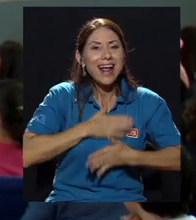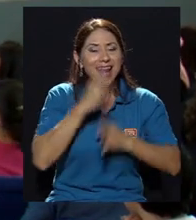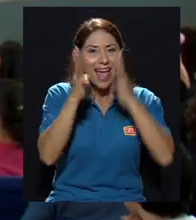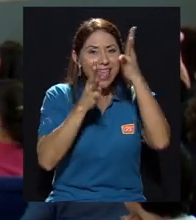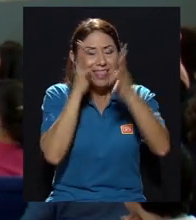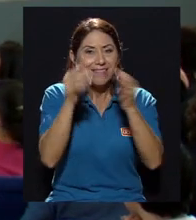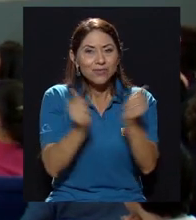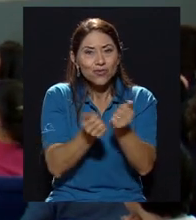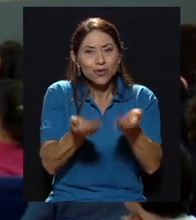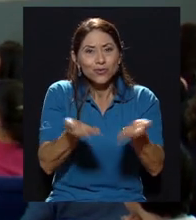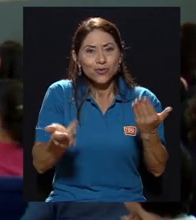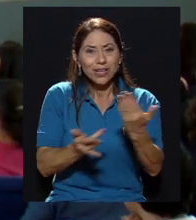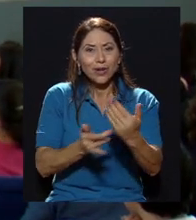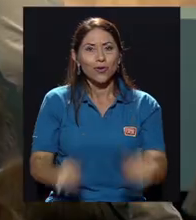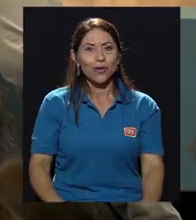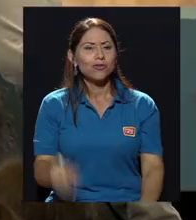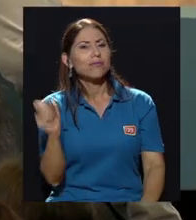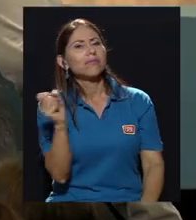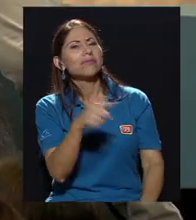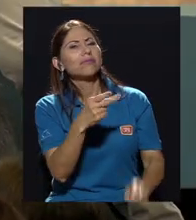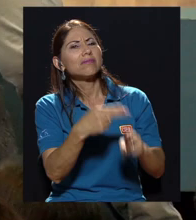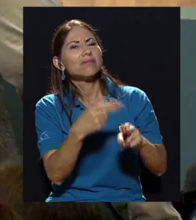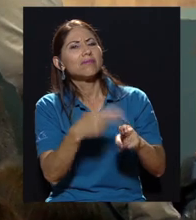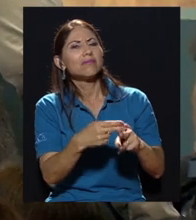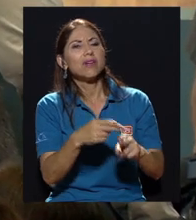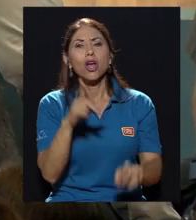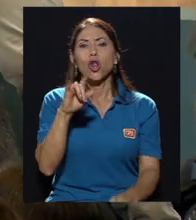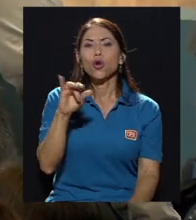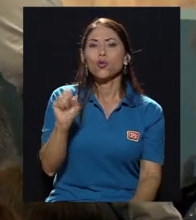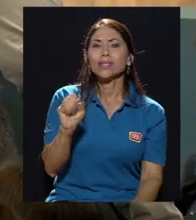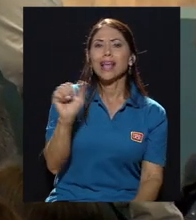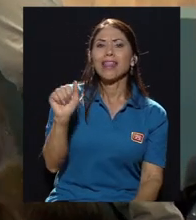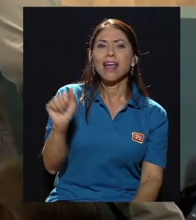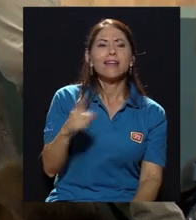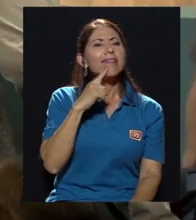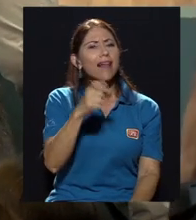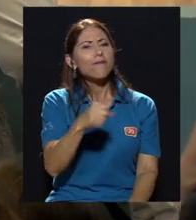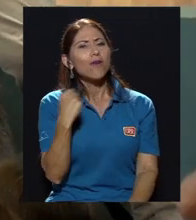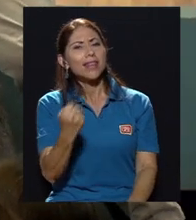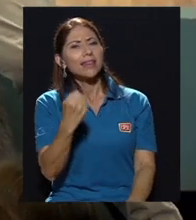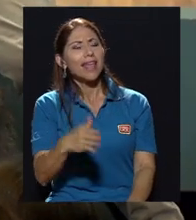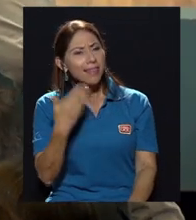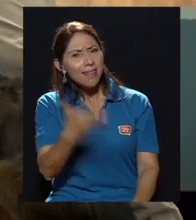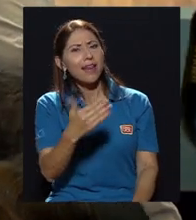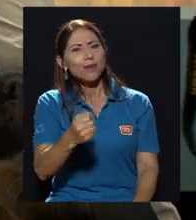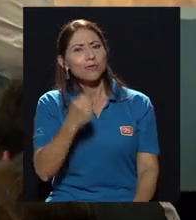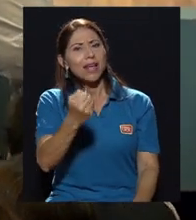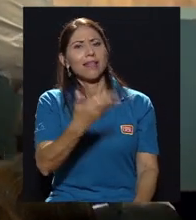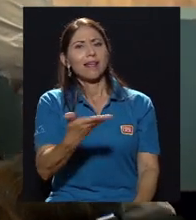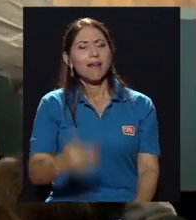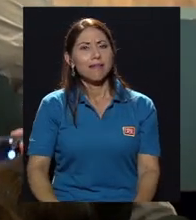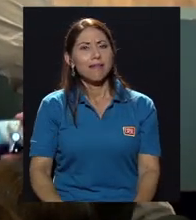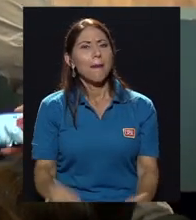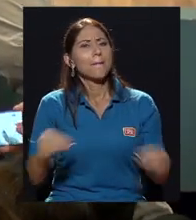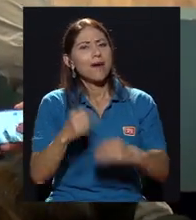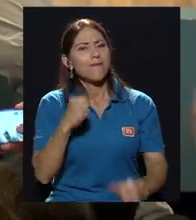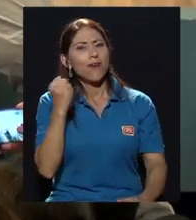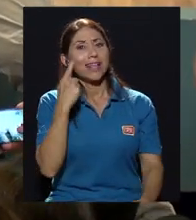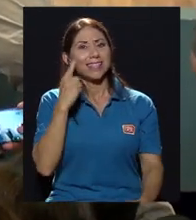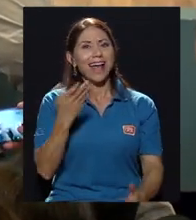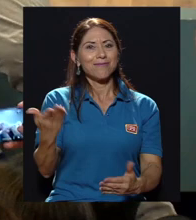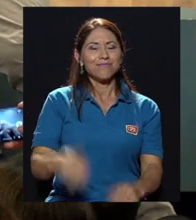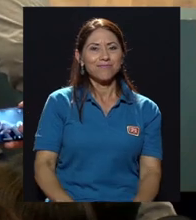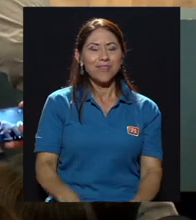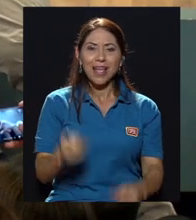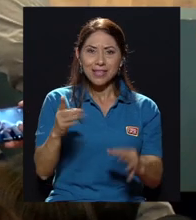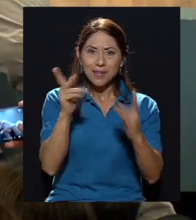con recursos tecnológicos. ¿Cómo te llamabas? Luis Adrián. Luis Adrián, dale fuerte. Dale, Luis Adrián. Más